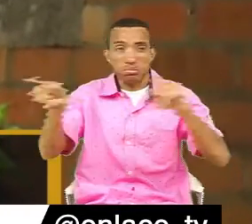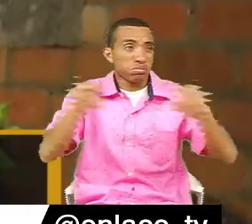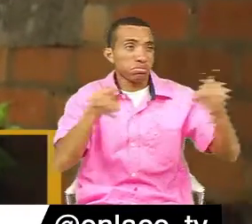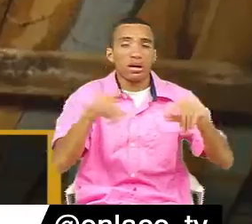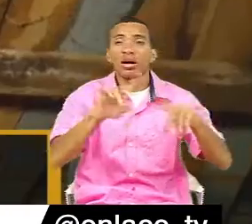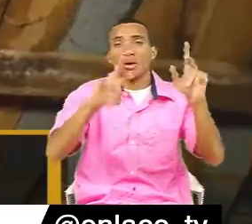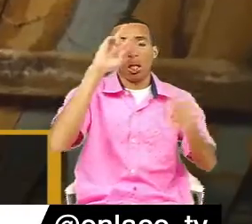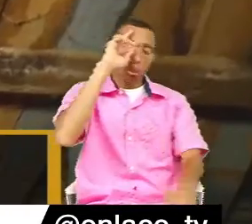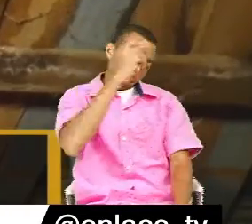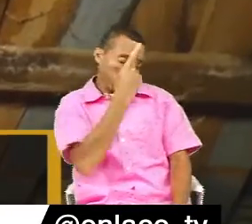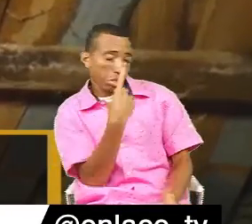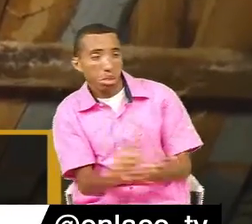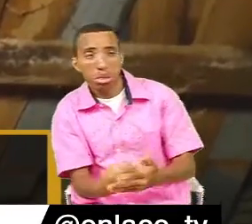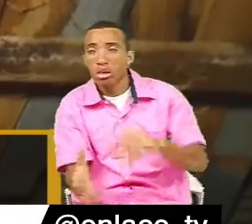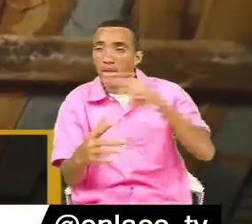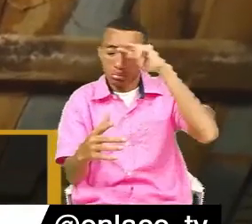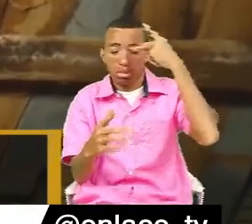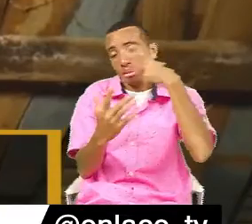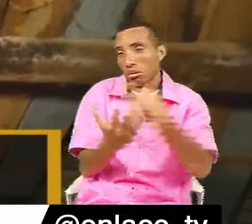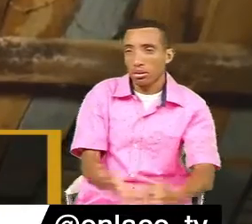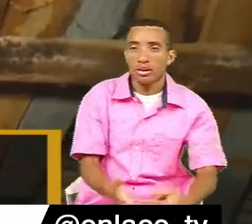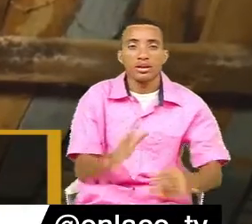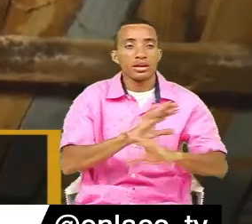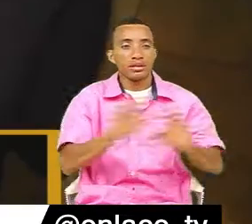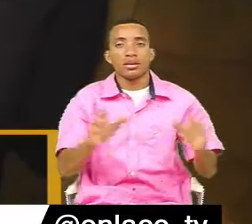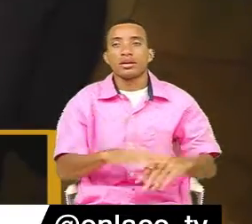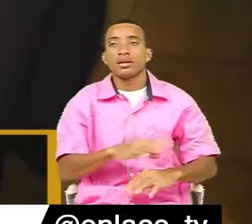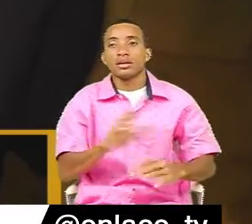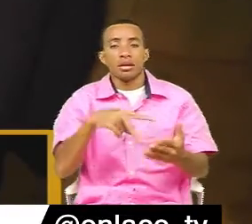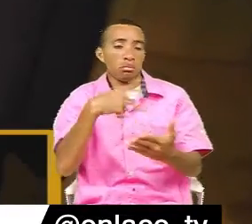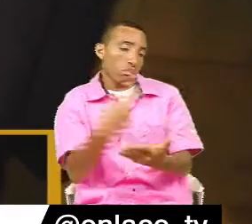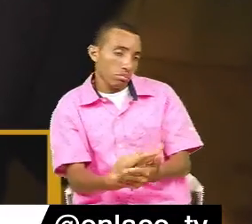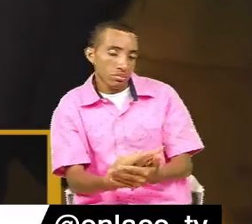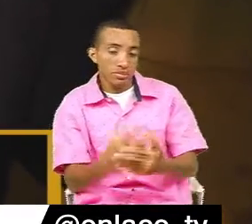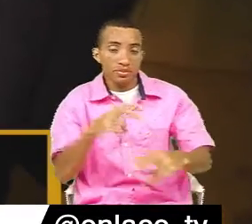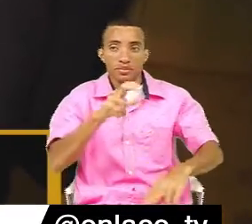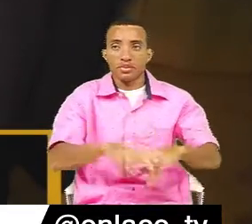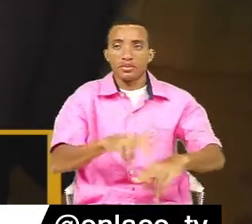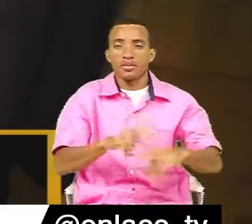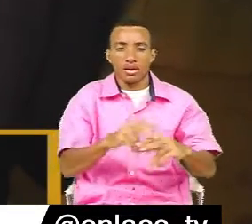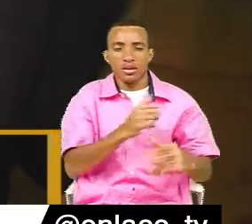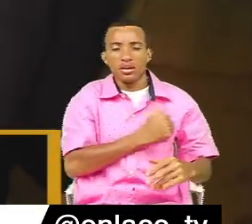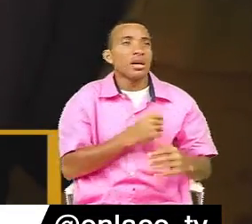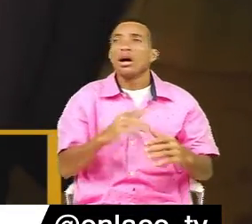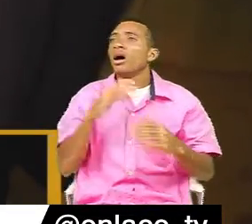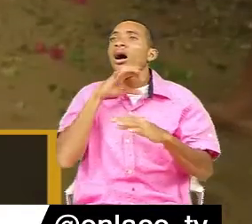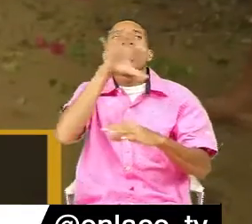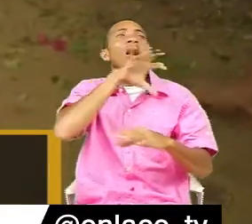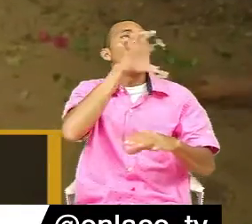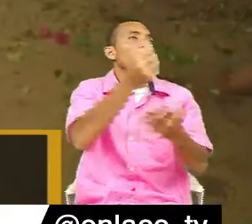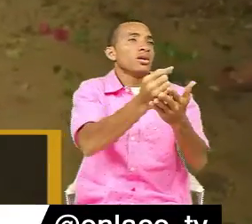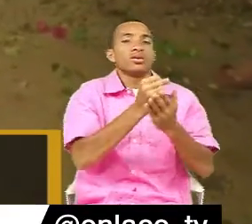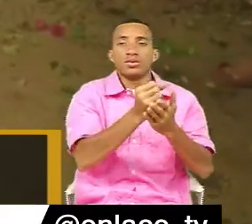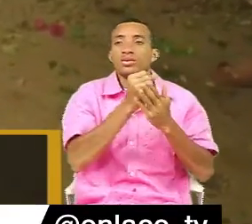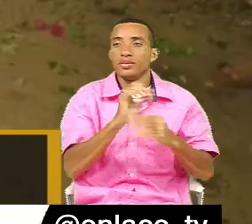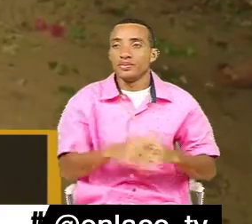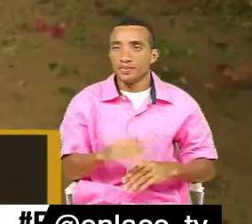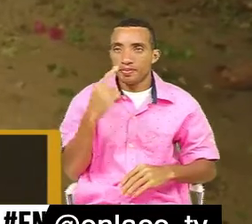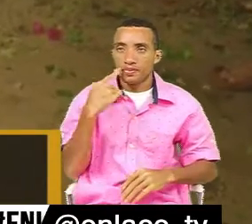desmayaron. Y la niña mía, la nietecita, entró y de una vez cayó encima de la silla y yo le di el primer auxilio y otra volvió. De parte